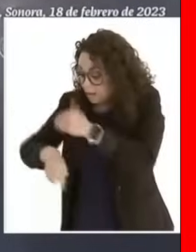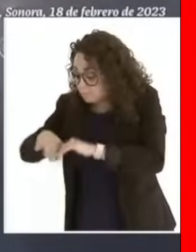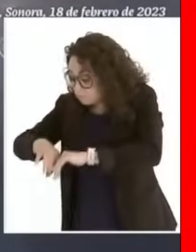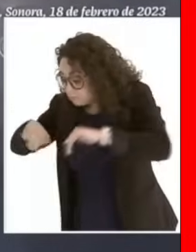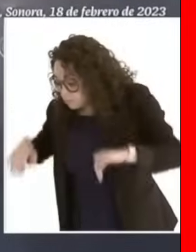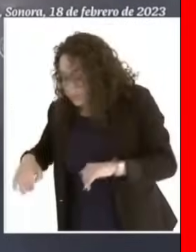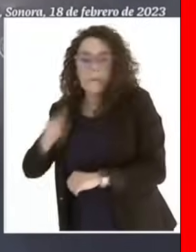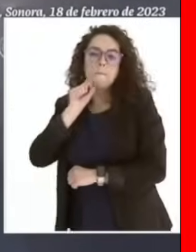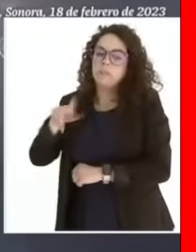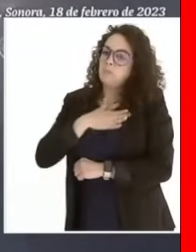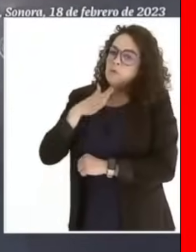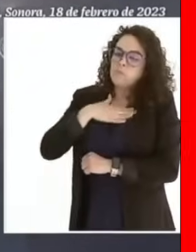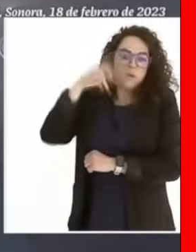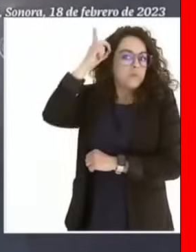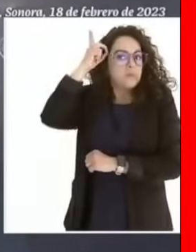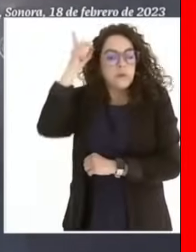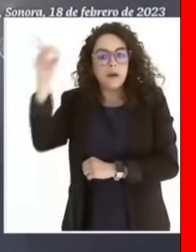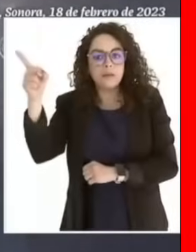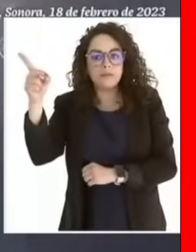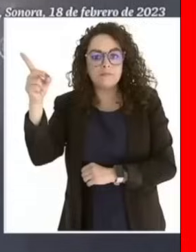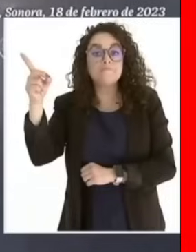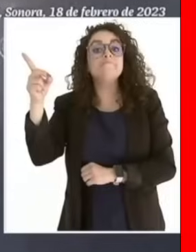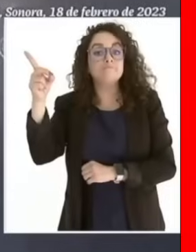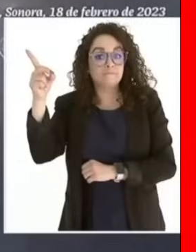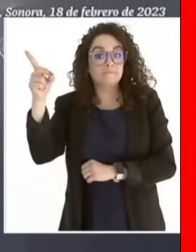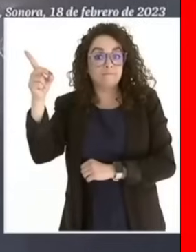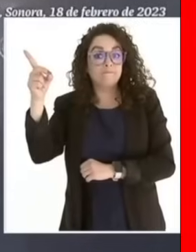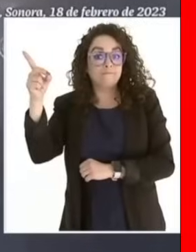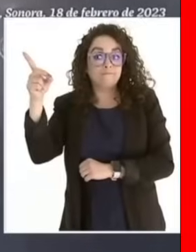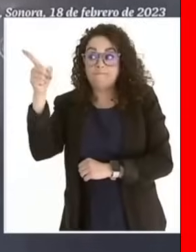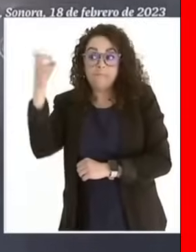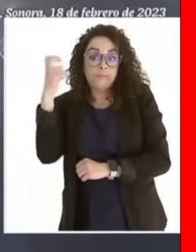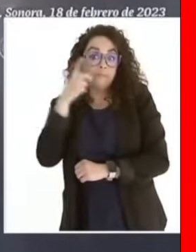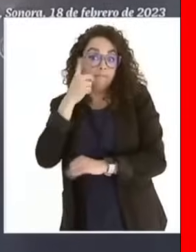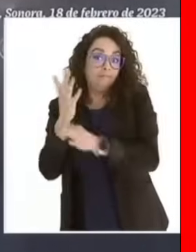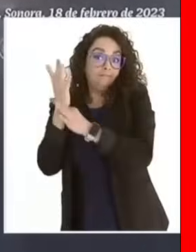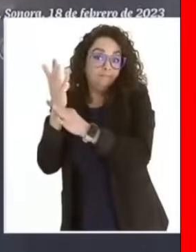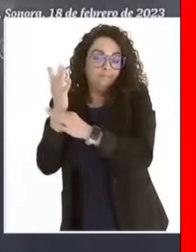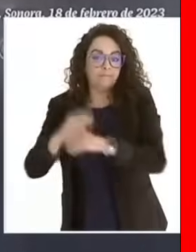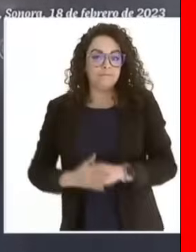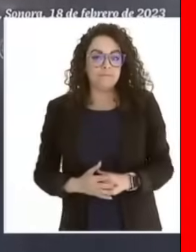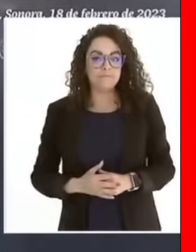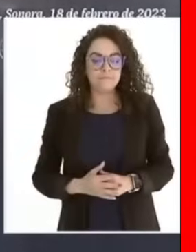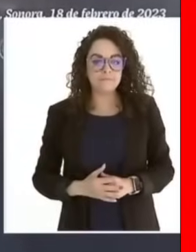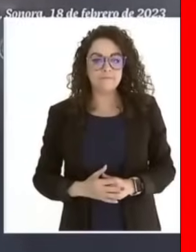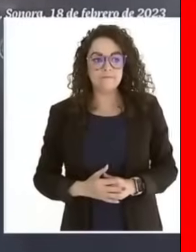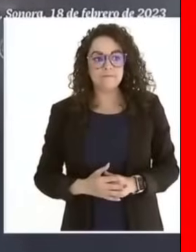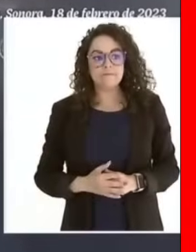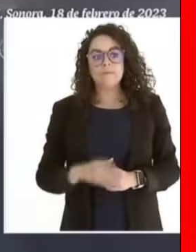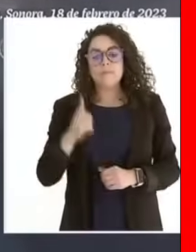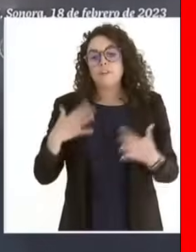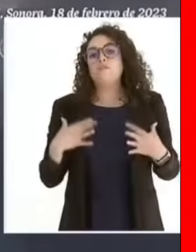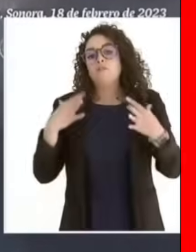tierra Eso era lo que ellos pedían y Carranza que promueve el artículo